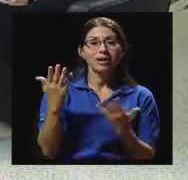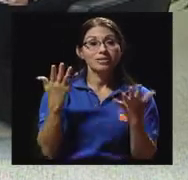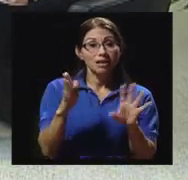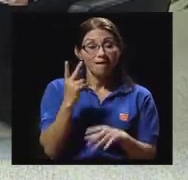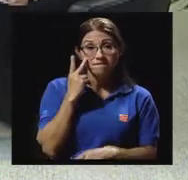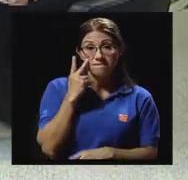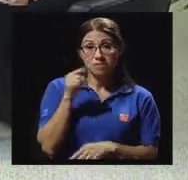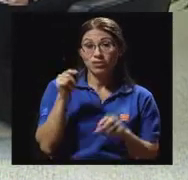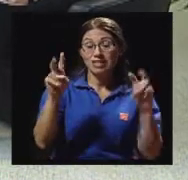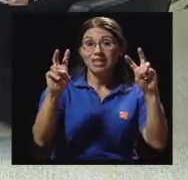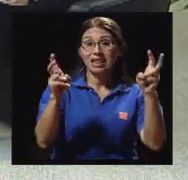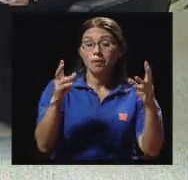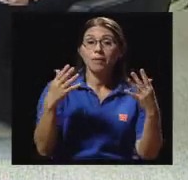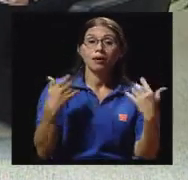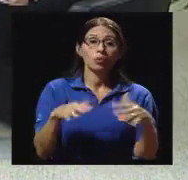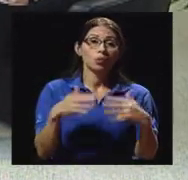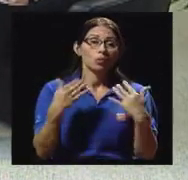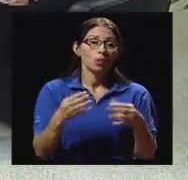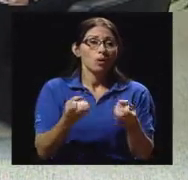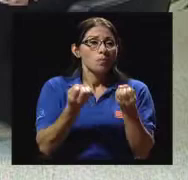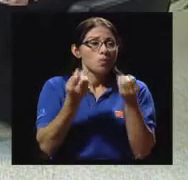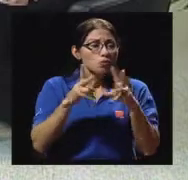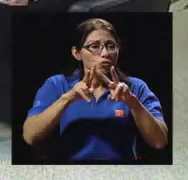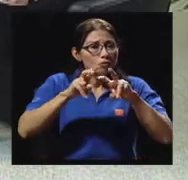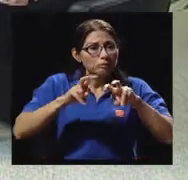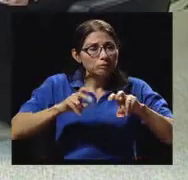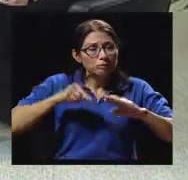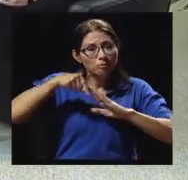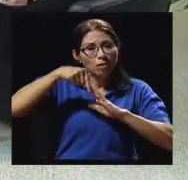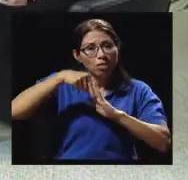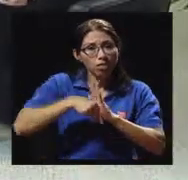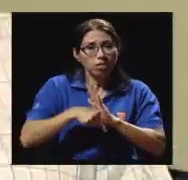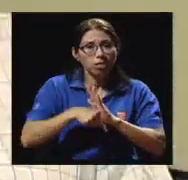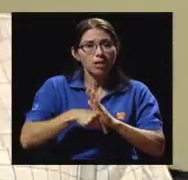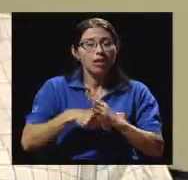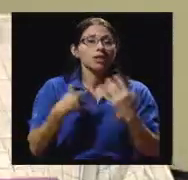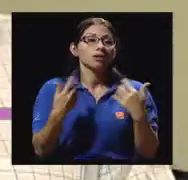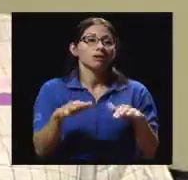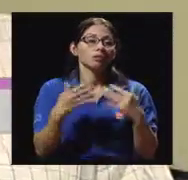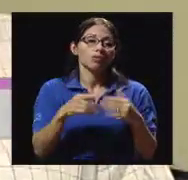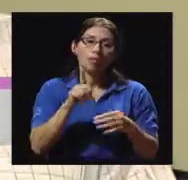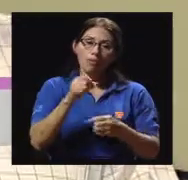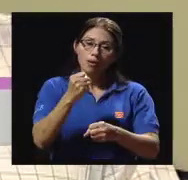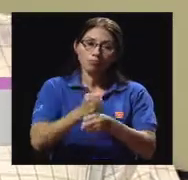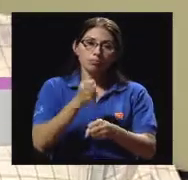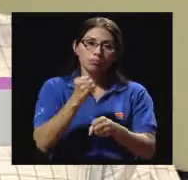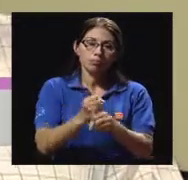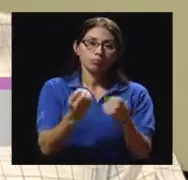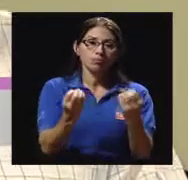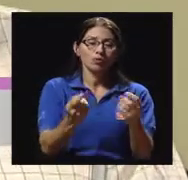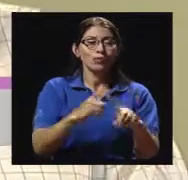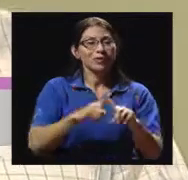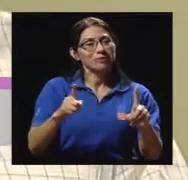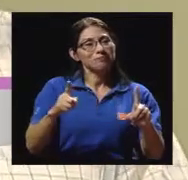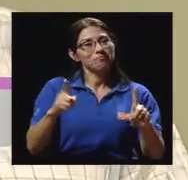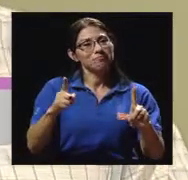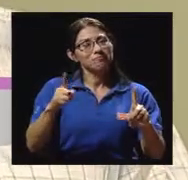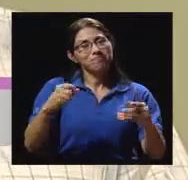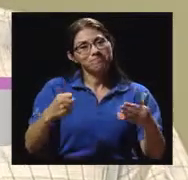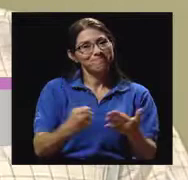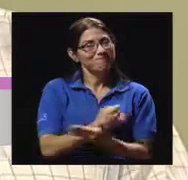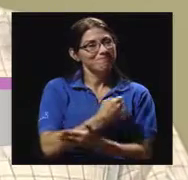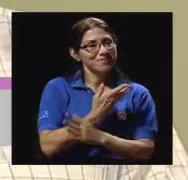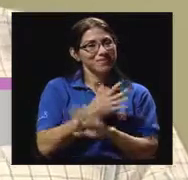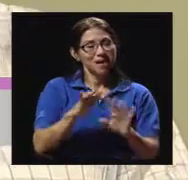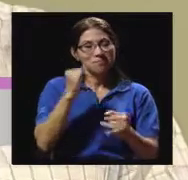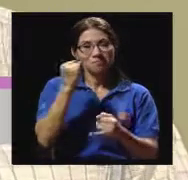ya vemos que de este tema hay muchísimo, muchísimo por conversar y aún más por hacer. Pero lamentablemente el día